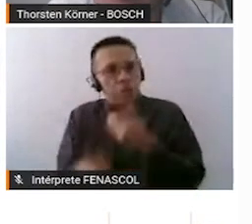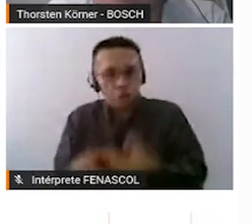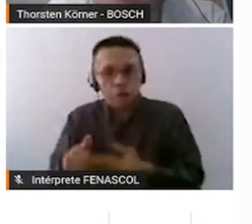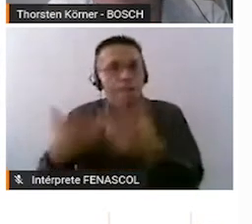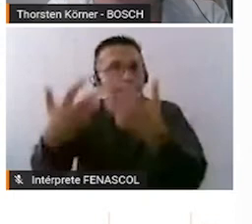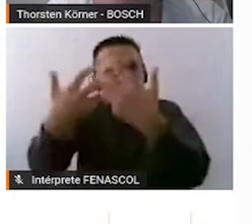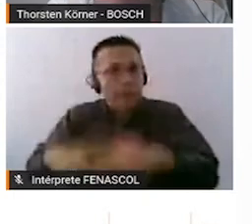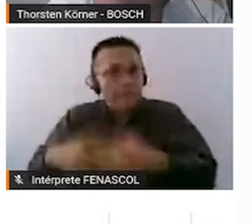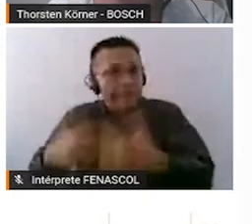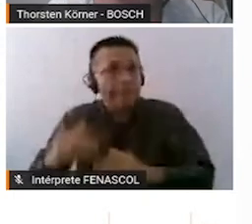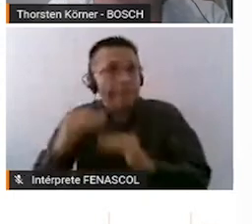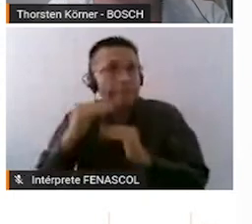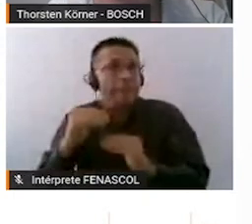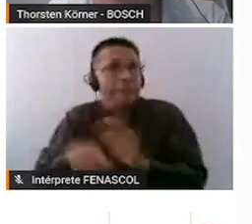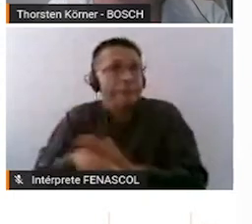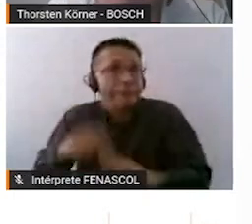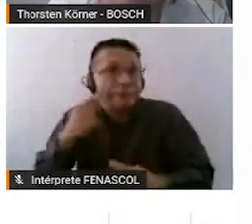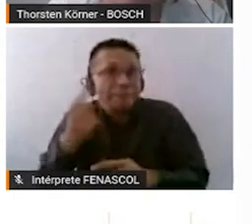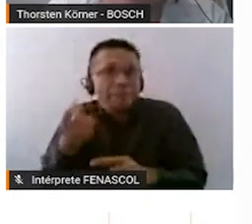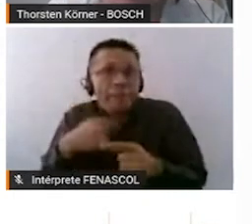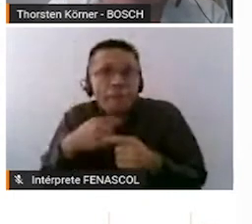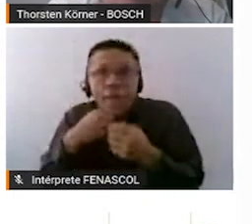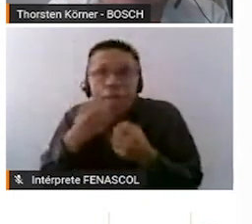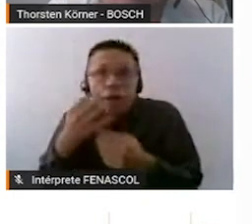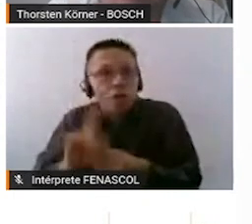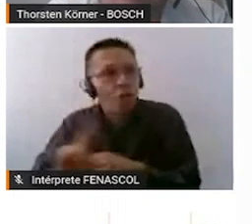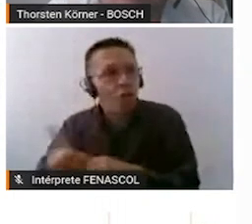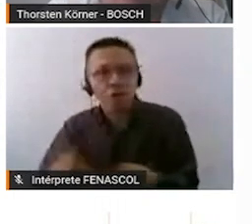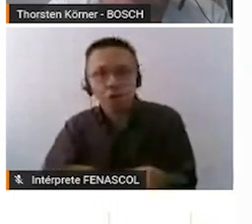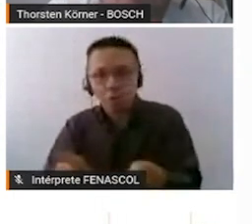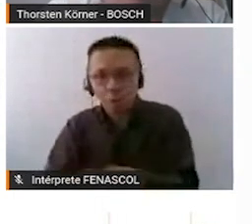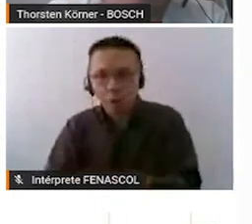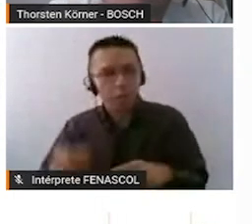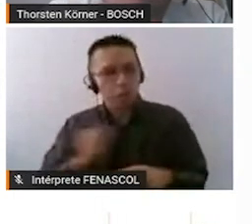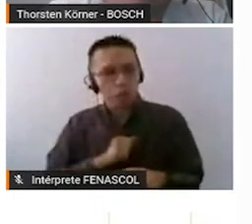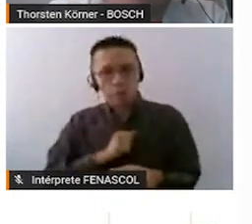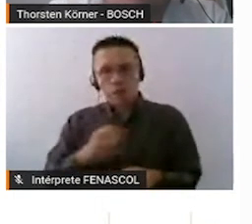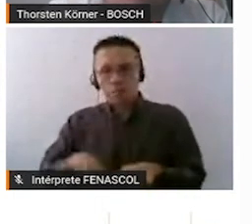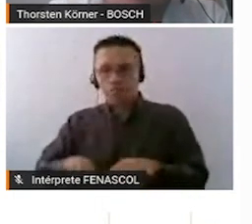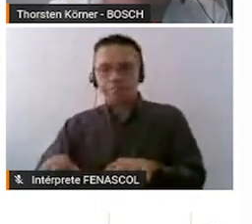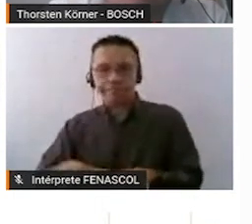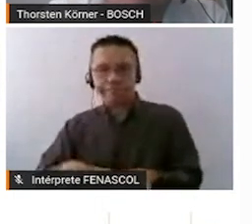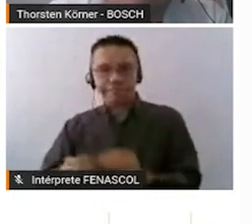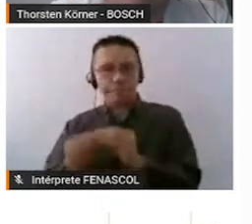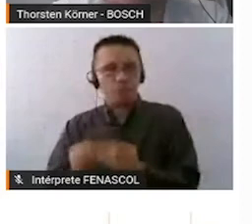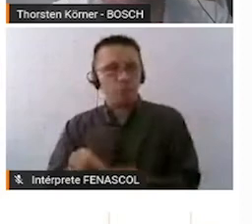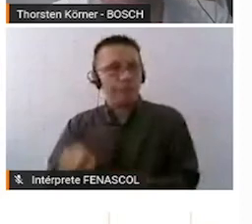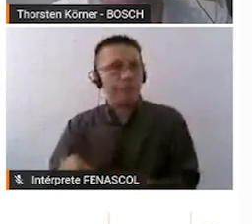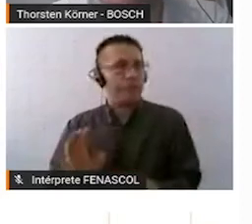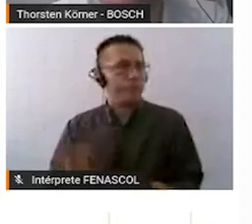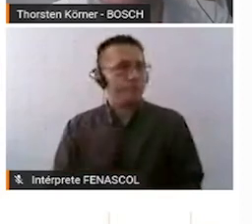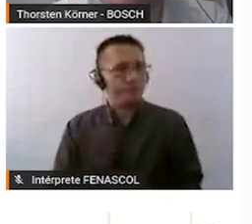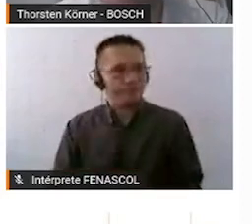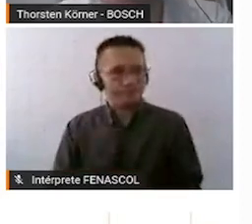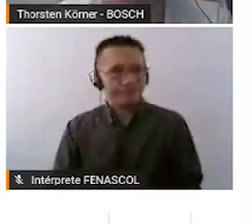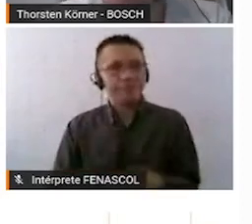se alinea al producto y no al revés. Esos son algunos de